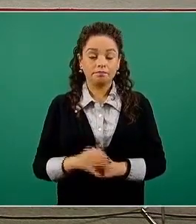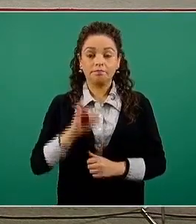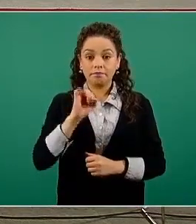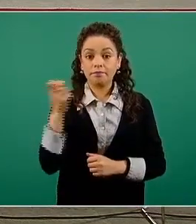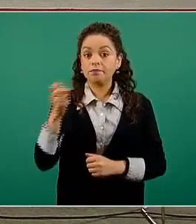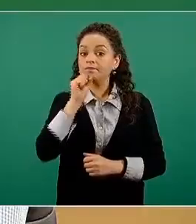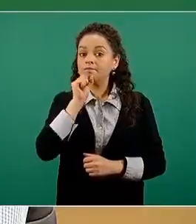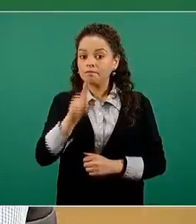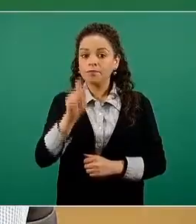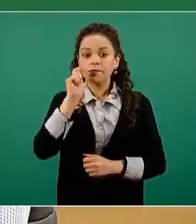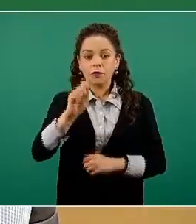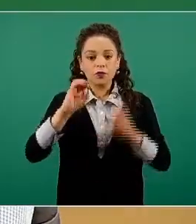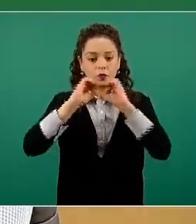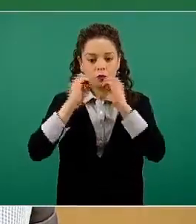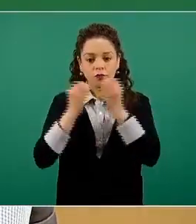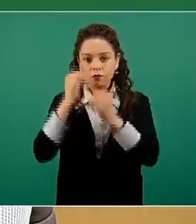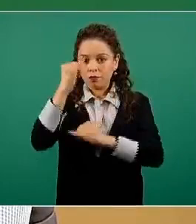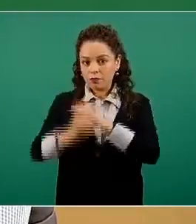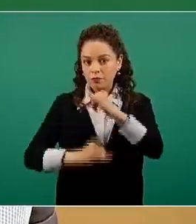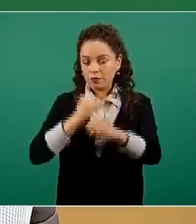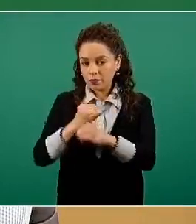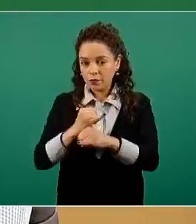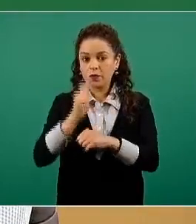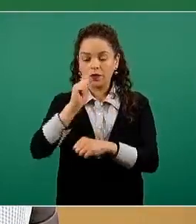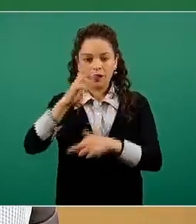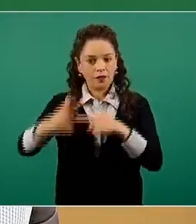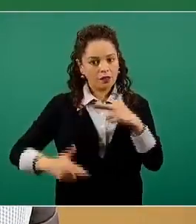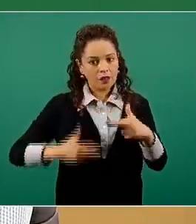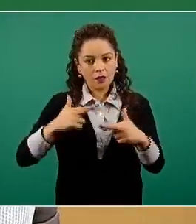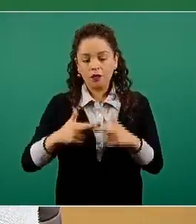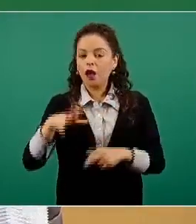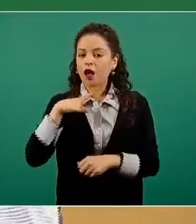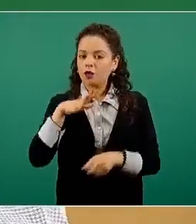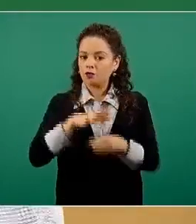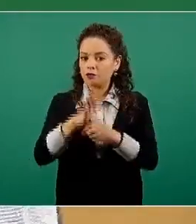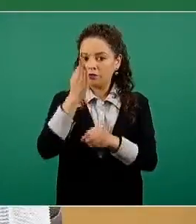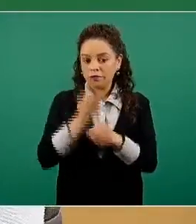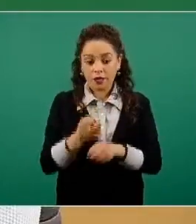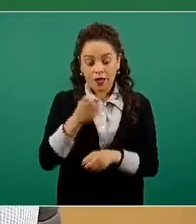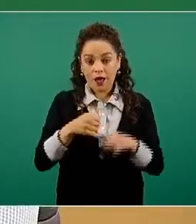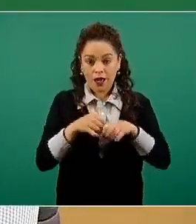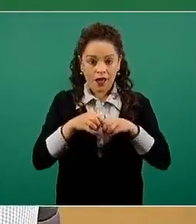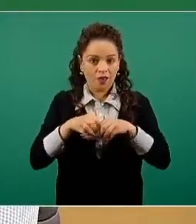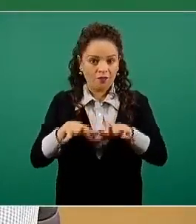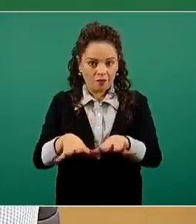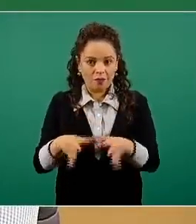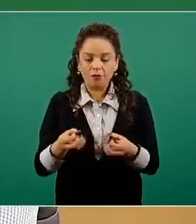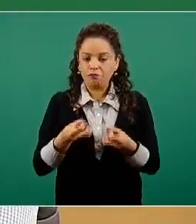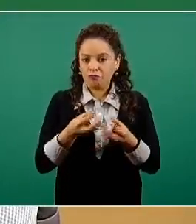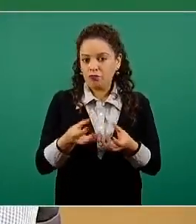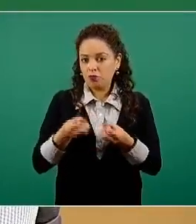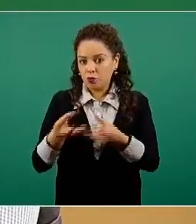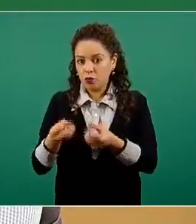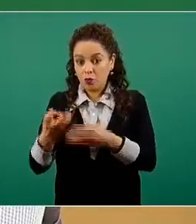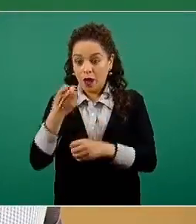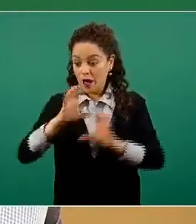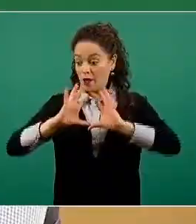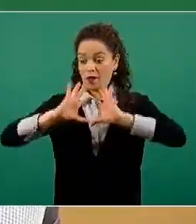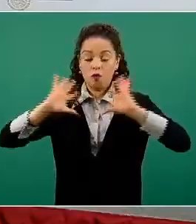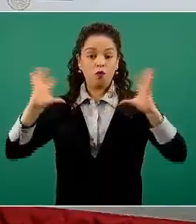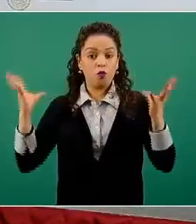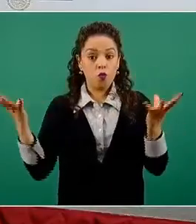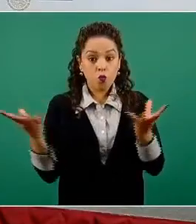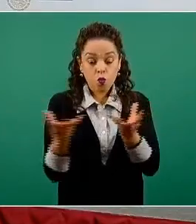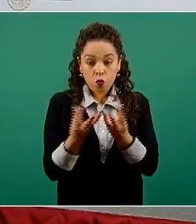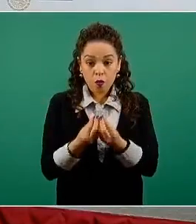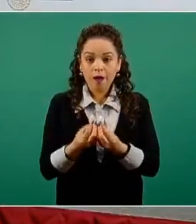internacional regional que también contribuye con este tipo de información. Pues bueno, la integración de toda esta información es la que